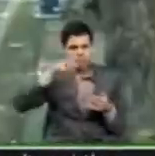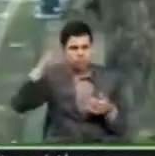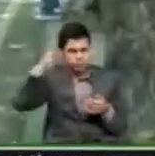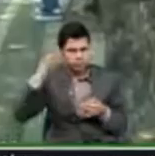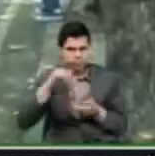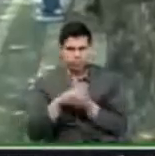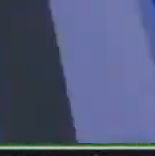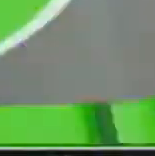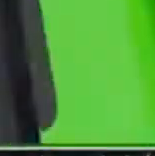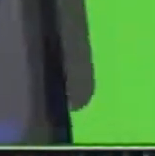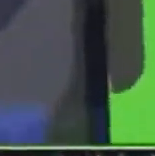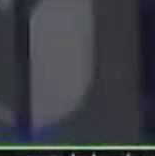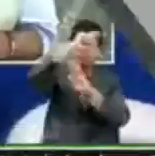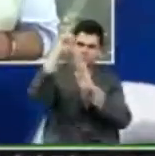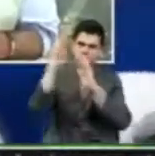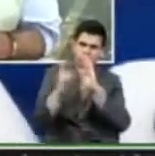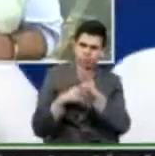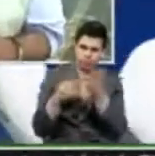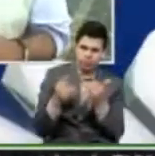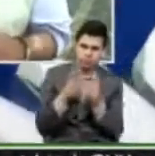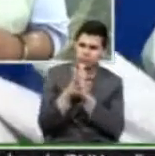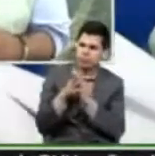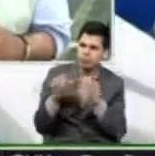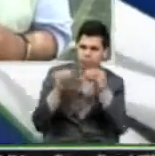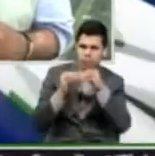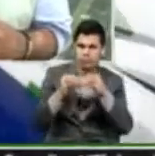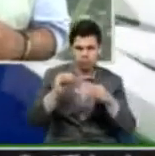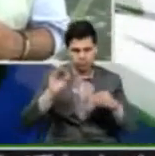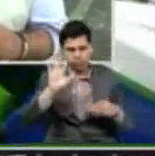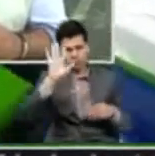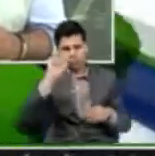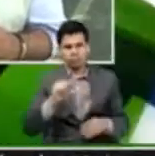Compañeros, hasta aquí toda la información. Continúen ustedes con más Oriente Noticias. Muy buenas tardes.